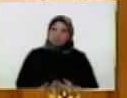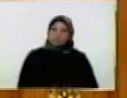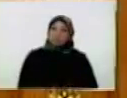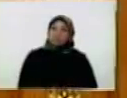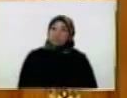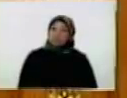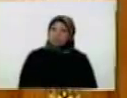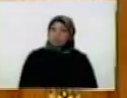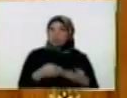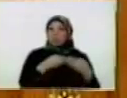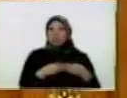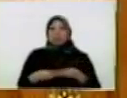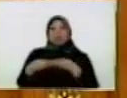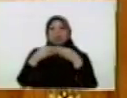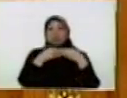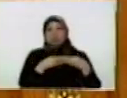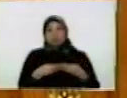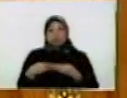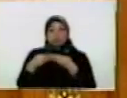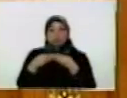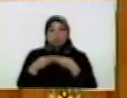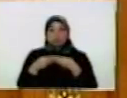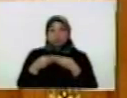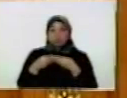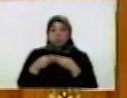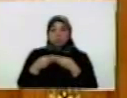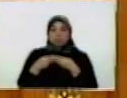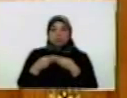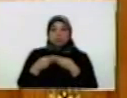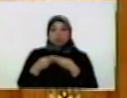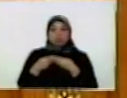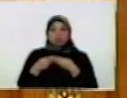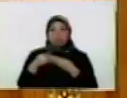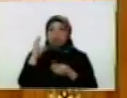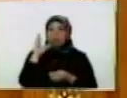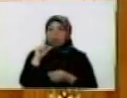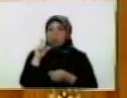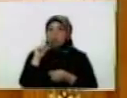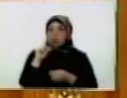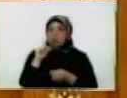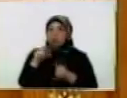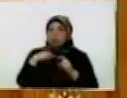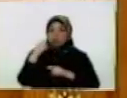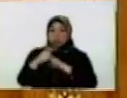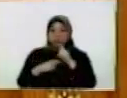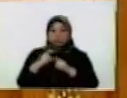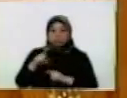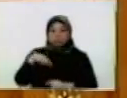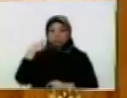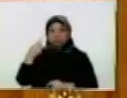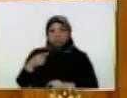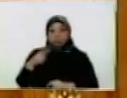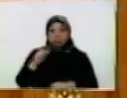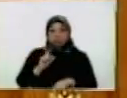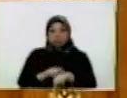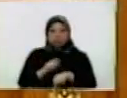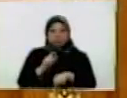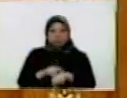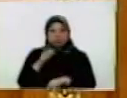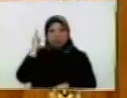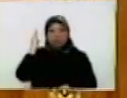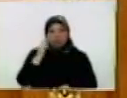el Imperio de Estados Unidos durante el segundo periodo del siglo pasado impuso